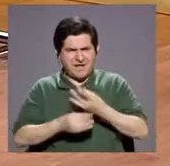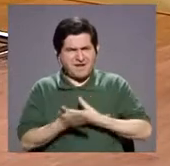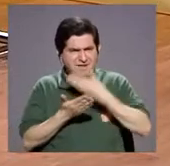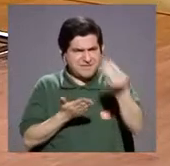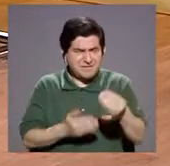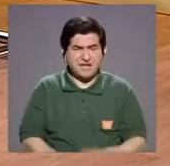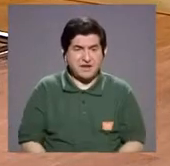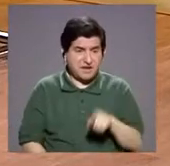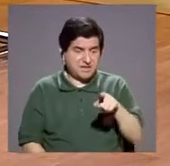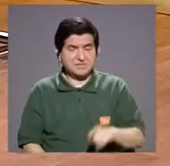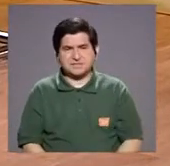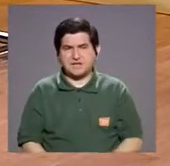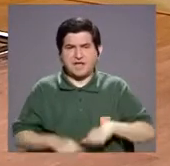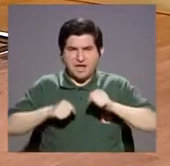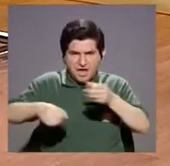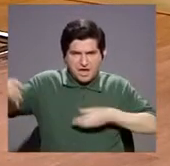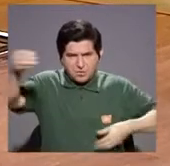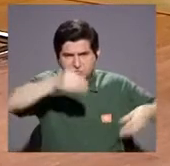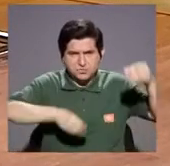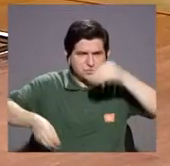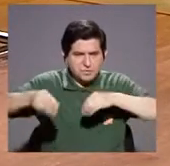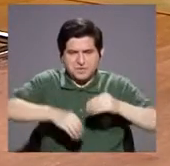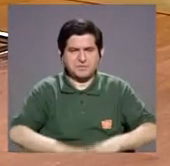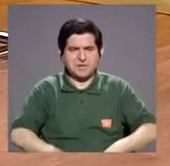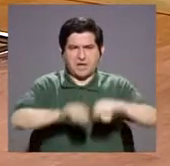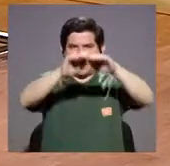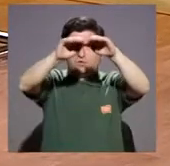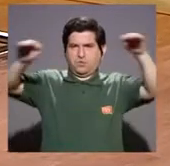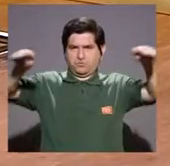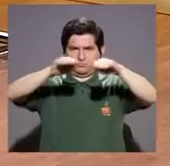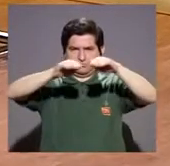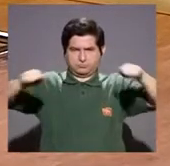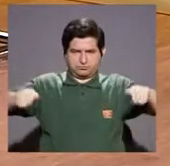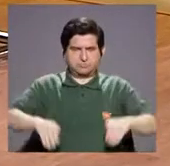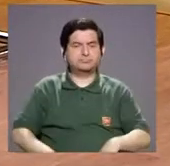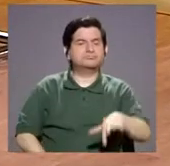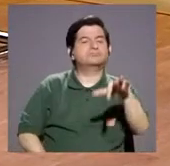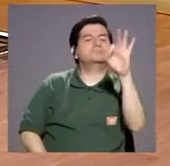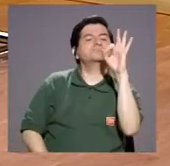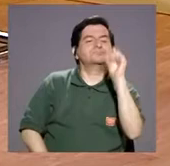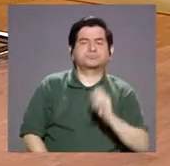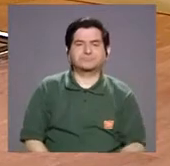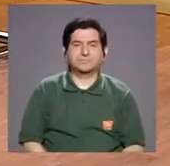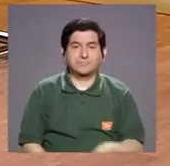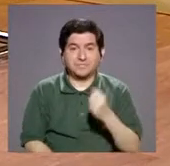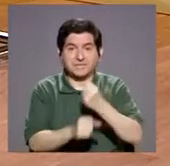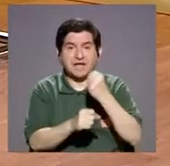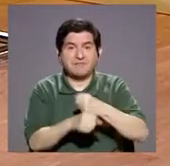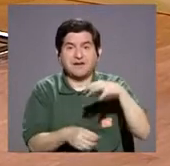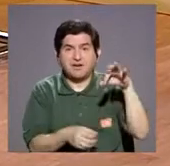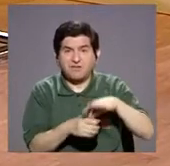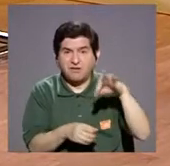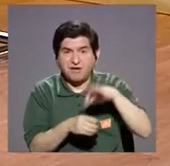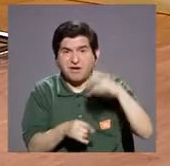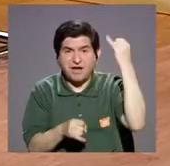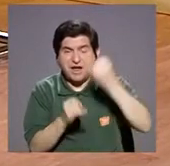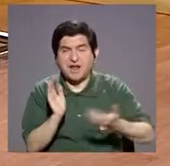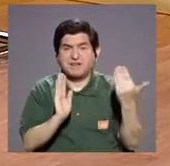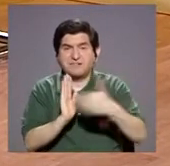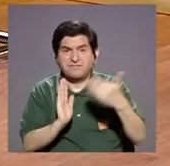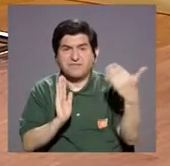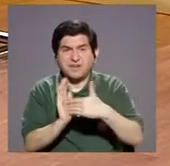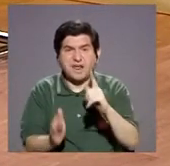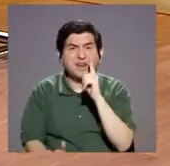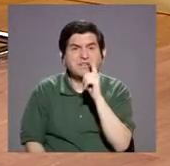que estar en el supermercado de marca ahora entonces en esta labor de la agricultura quien termina perdiendo muchas